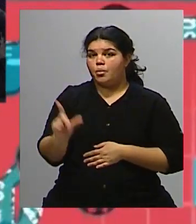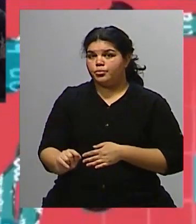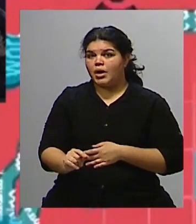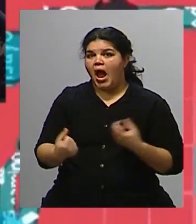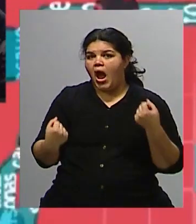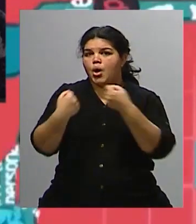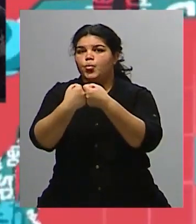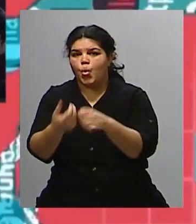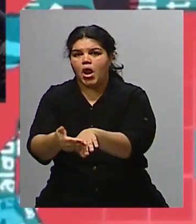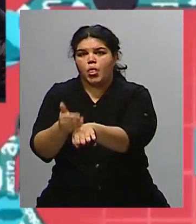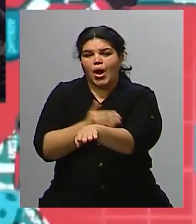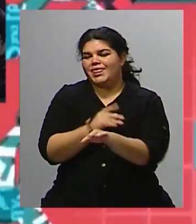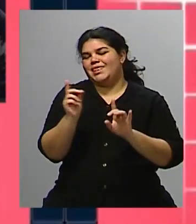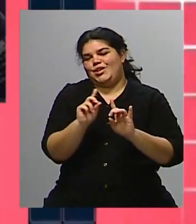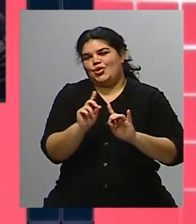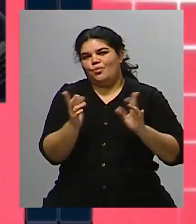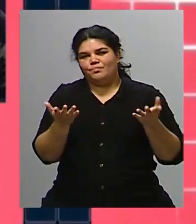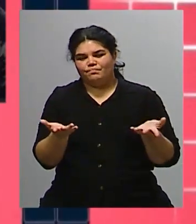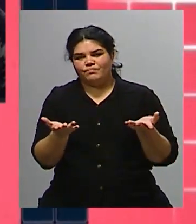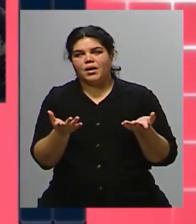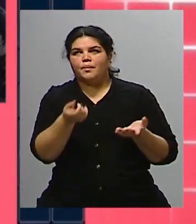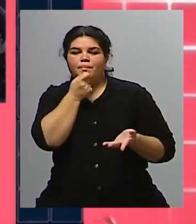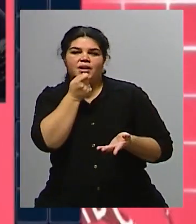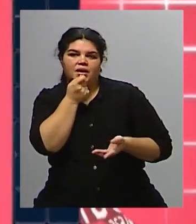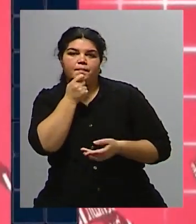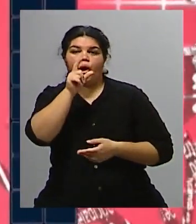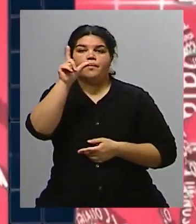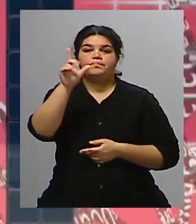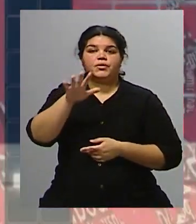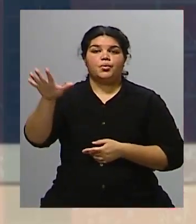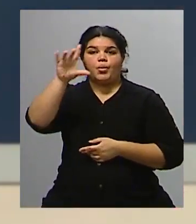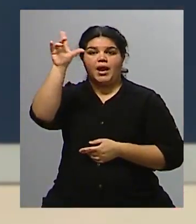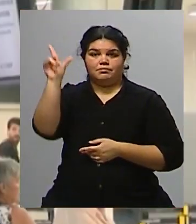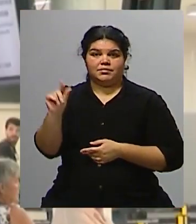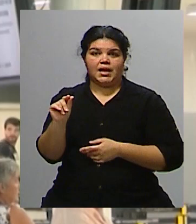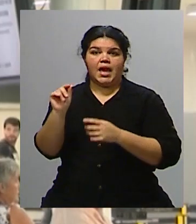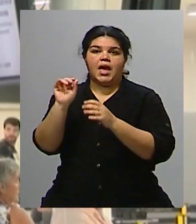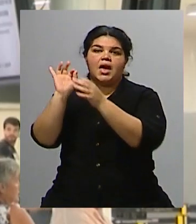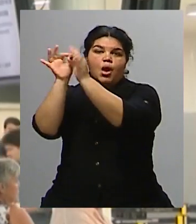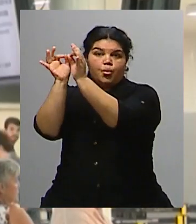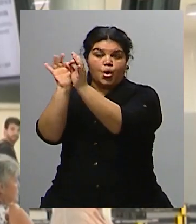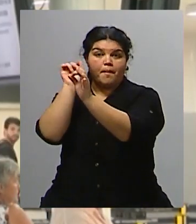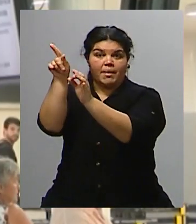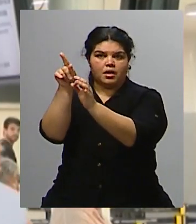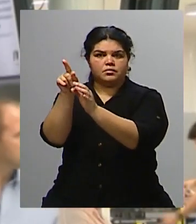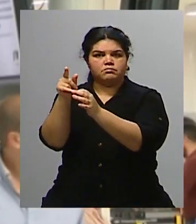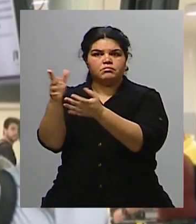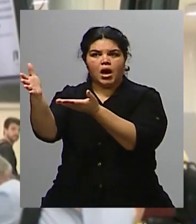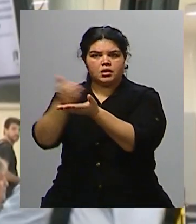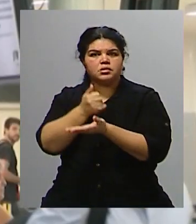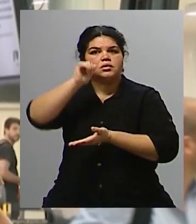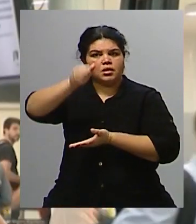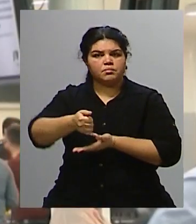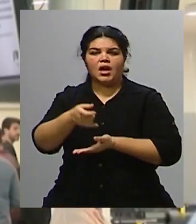tiene que ver también con el tipo de migración, digamos, ¿no? Por ejemplo, los estados europeos se mostraron muy receptivos a recibir una millonada de personas por